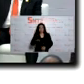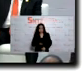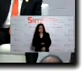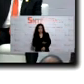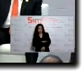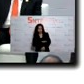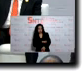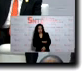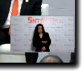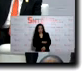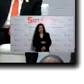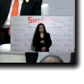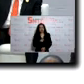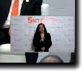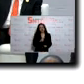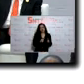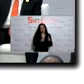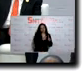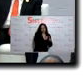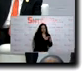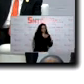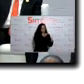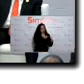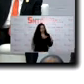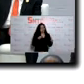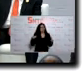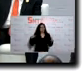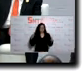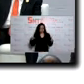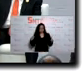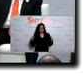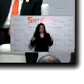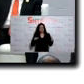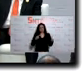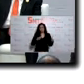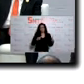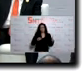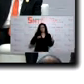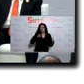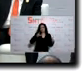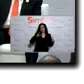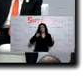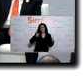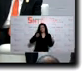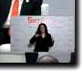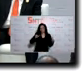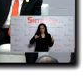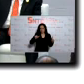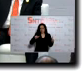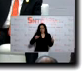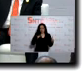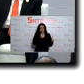hay una persona que es muy investigadora maravillosa, Lisa Feldman Barrett, que juntó